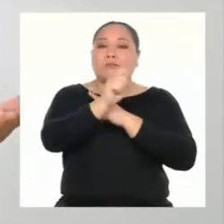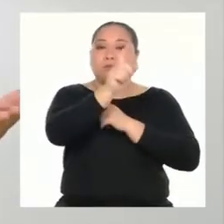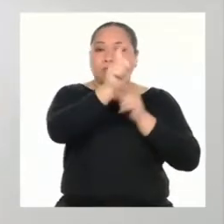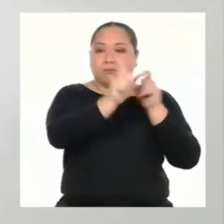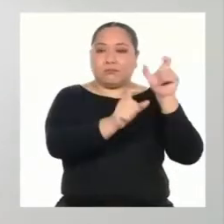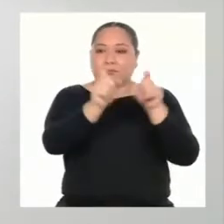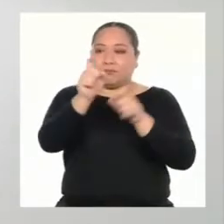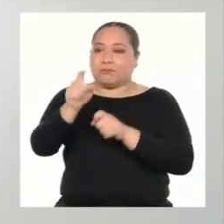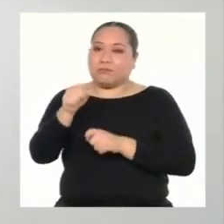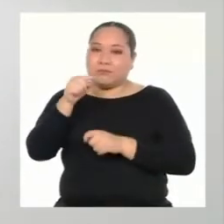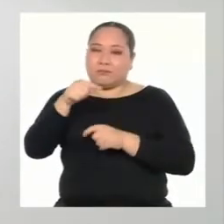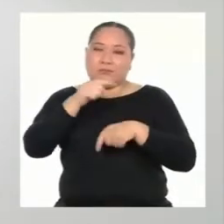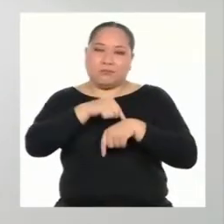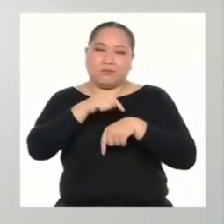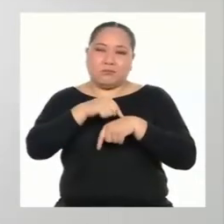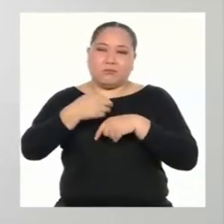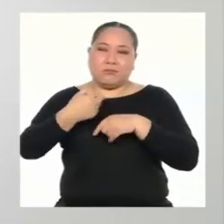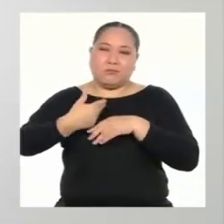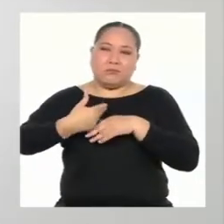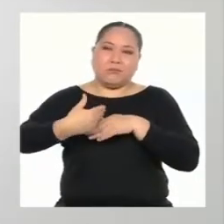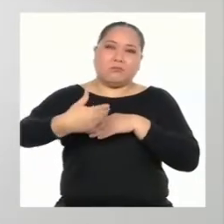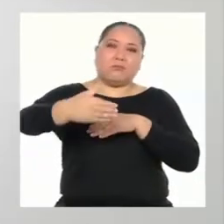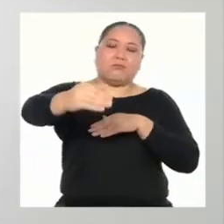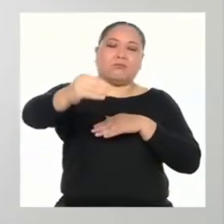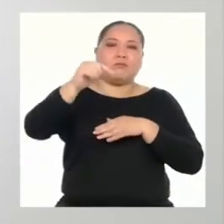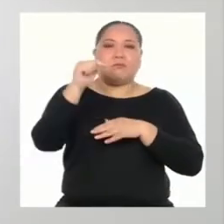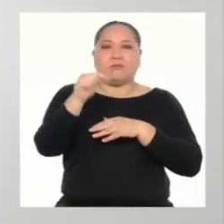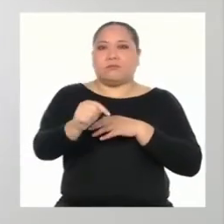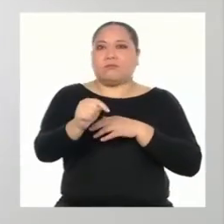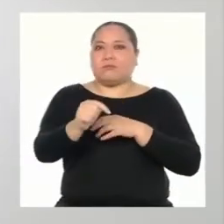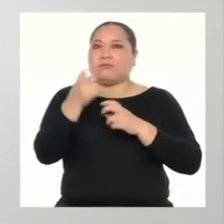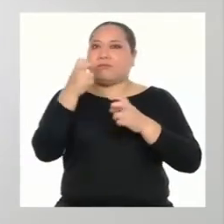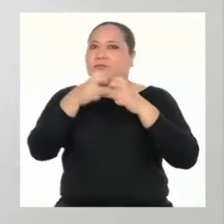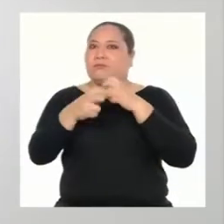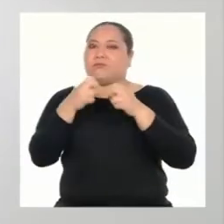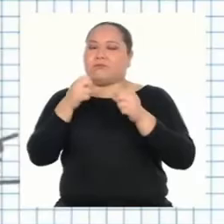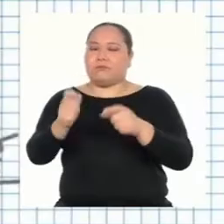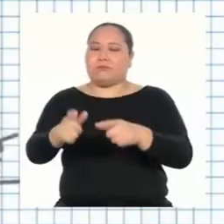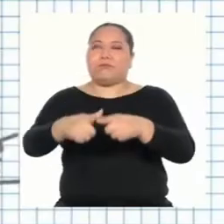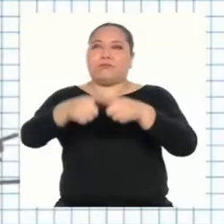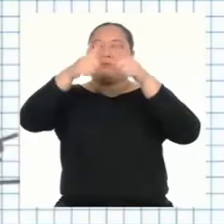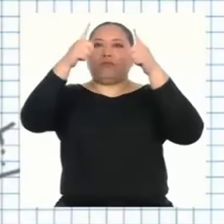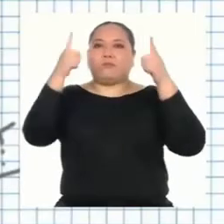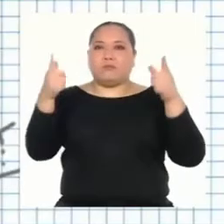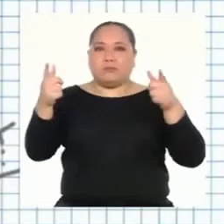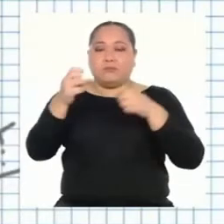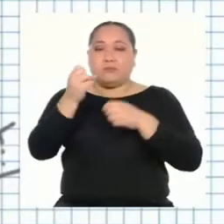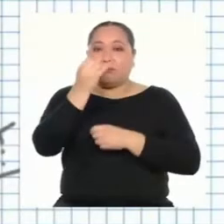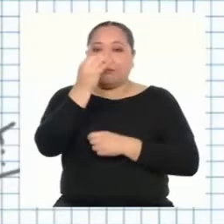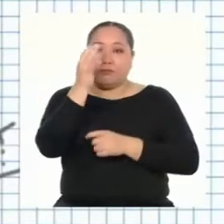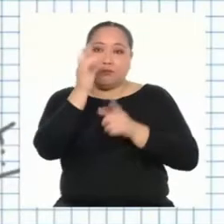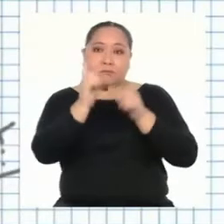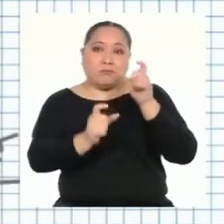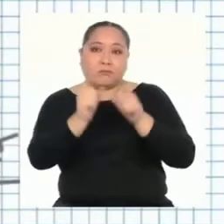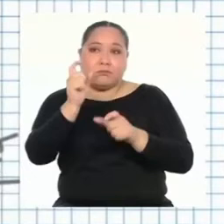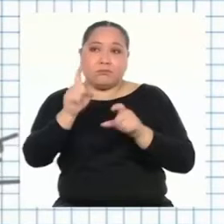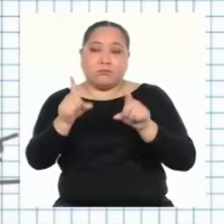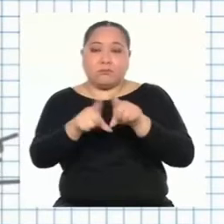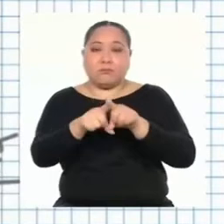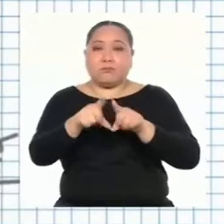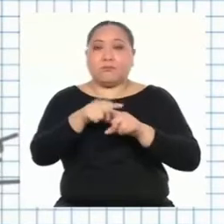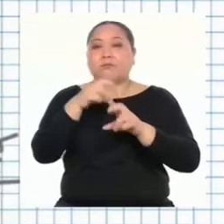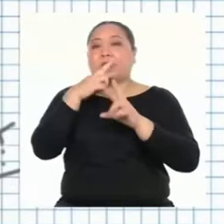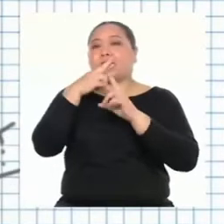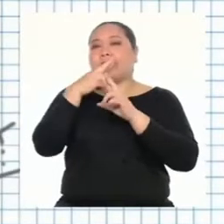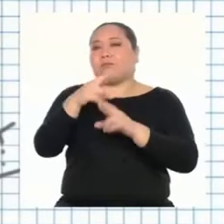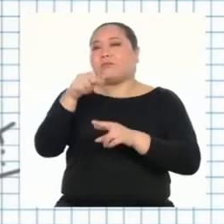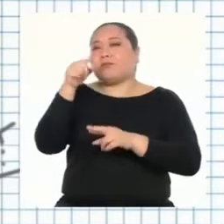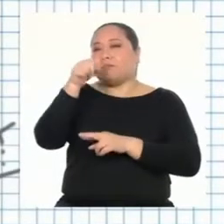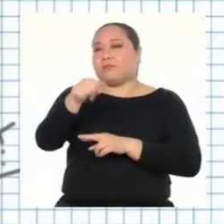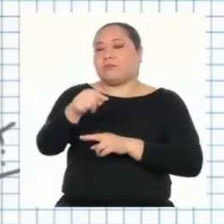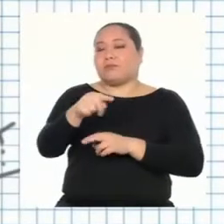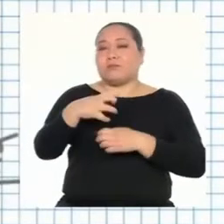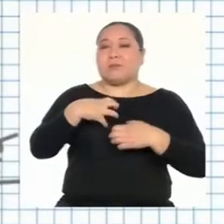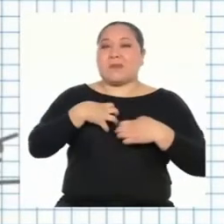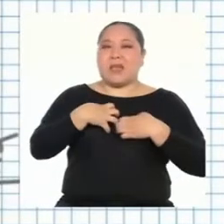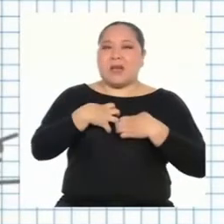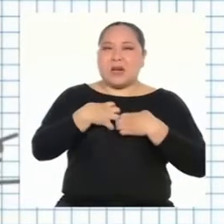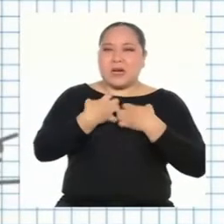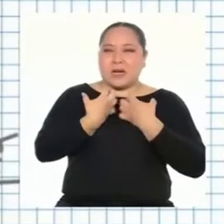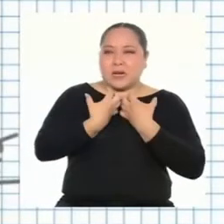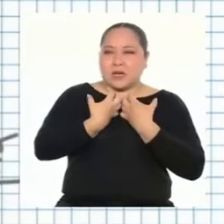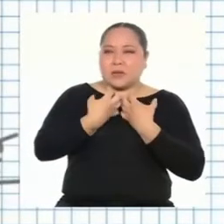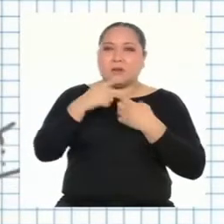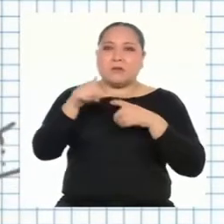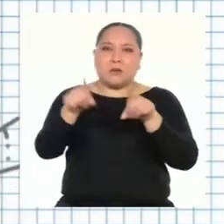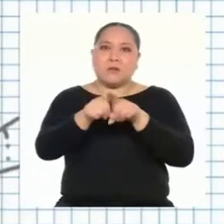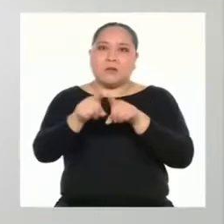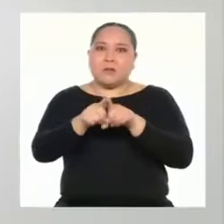a largo plazo las consecuencias pueden ser muy graves. Algunas personas también responden a la violencia